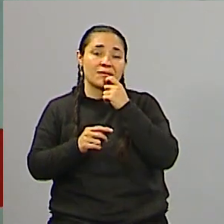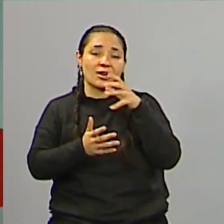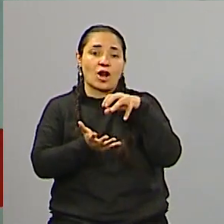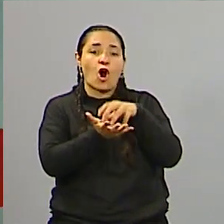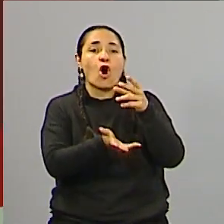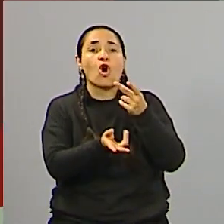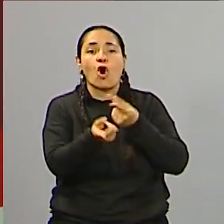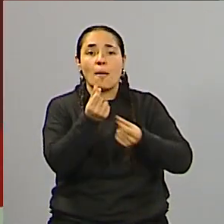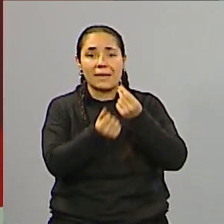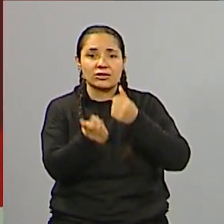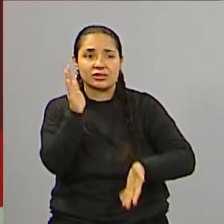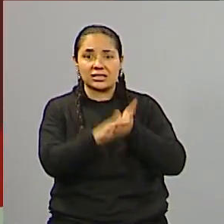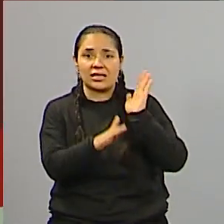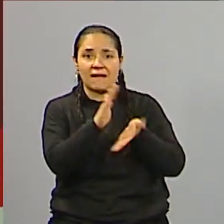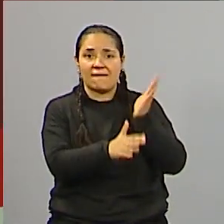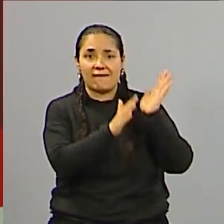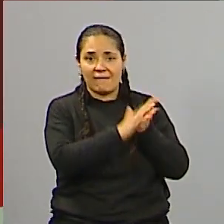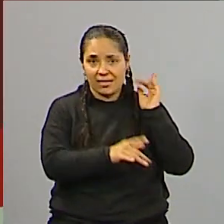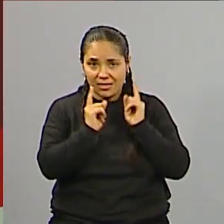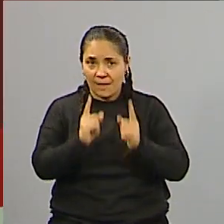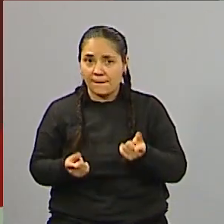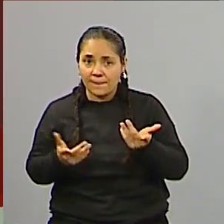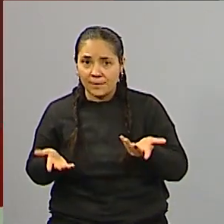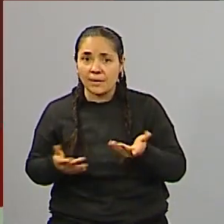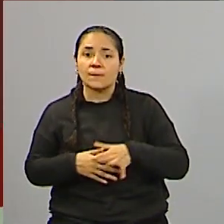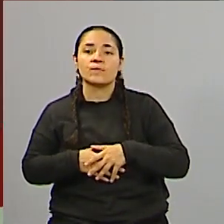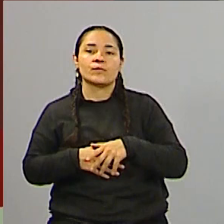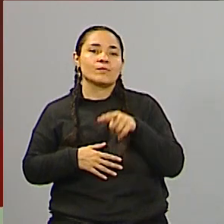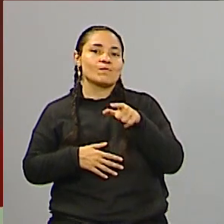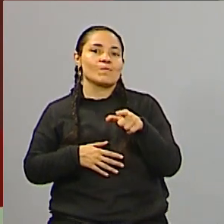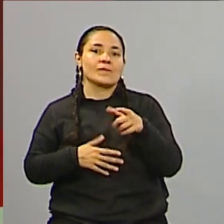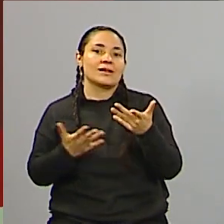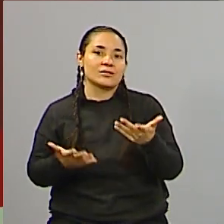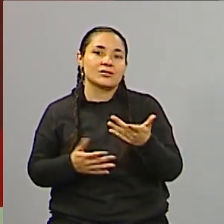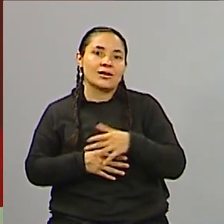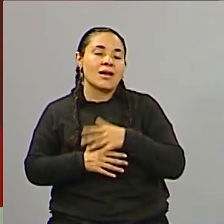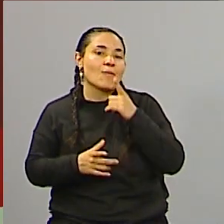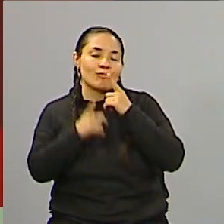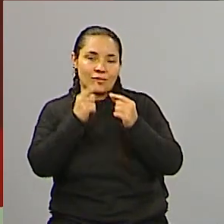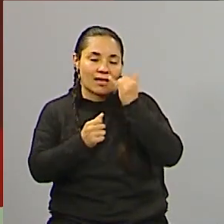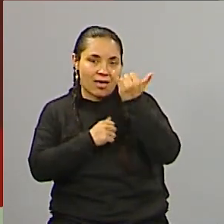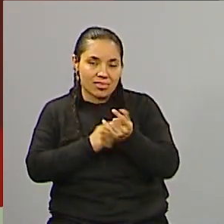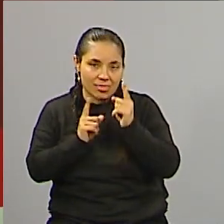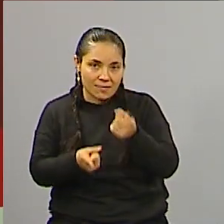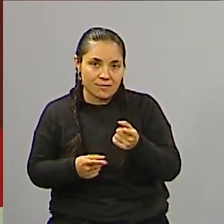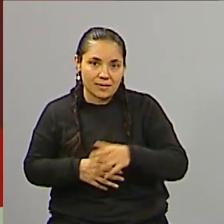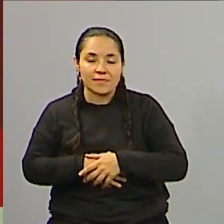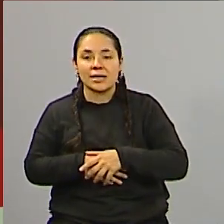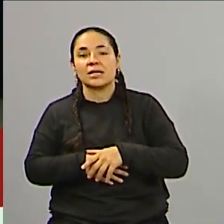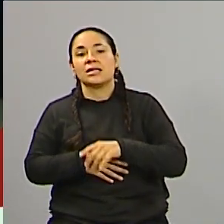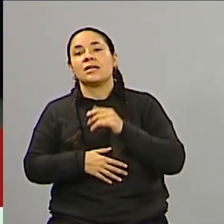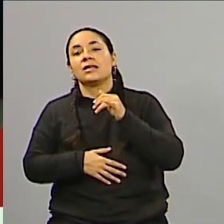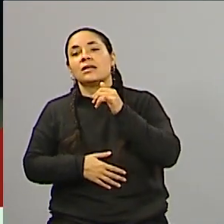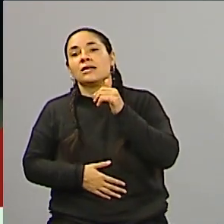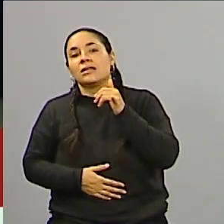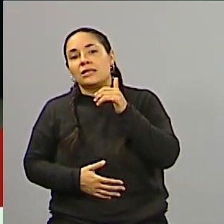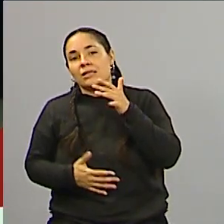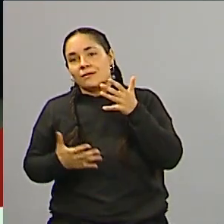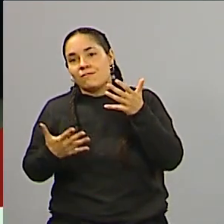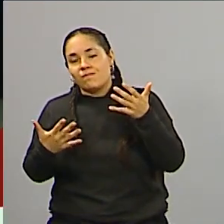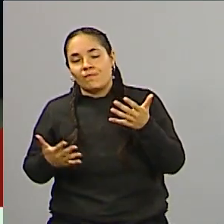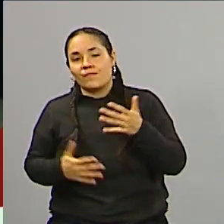Seca y la Vereda. Entonces, esto que es supuestamente para evitar tanta polución, tanta